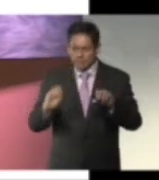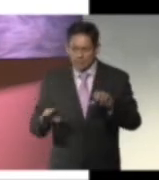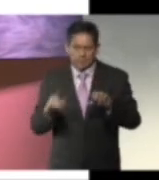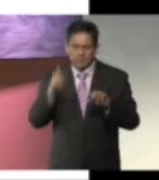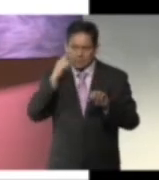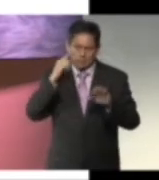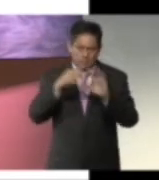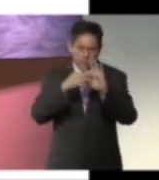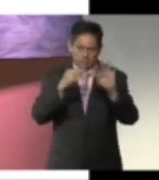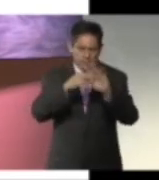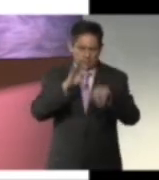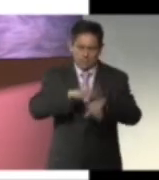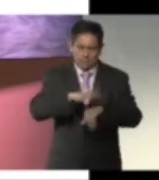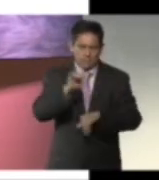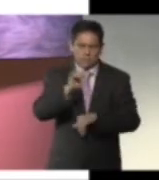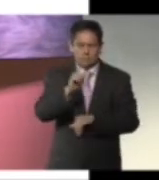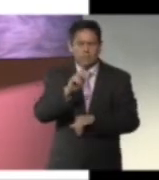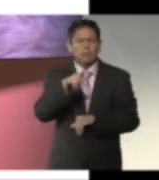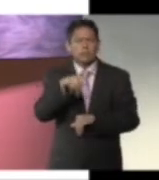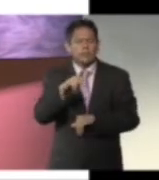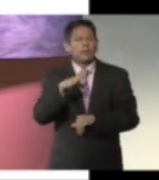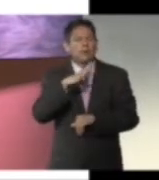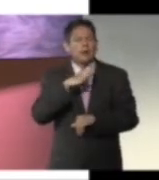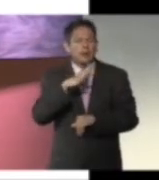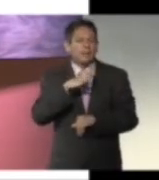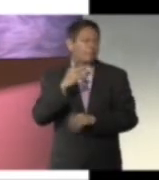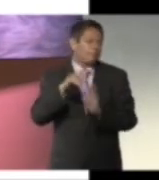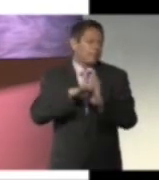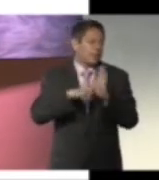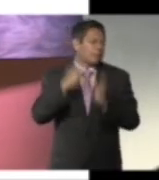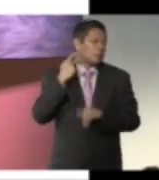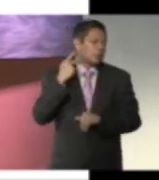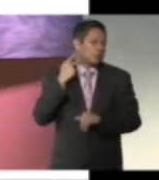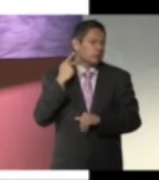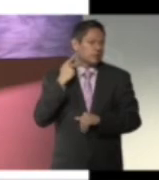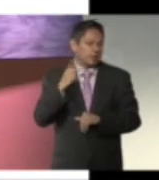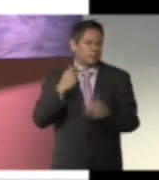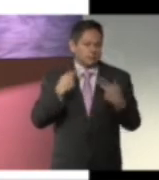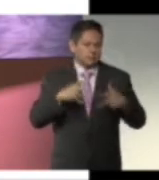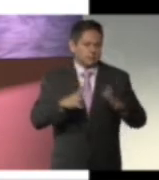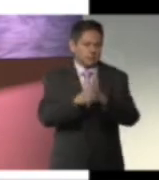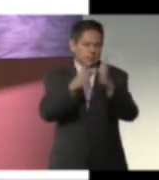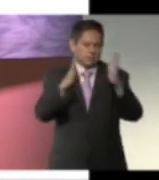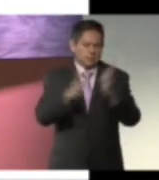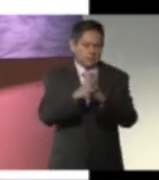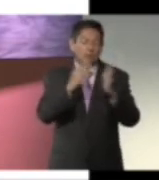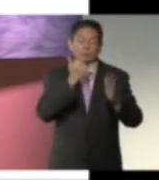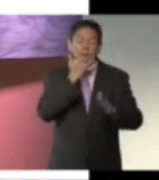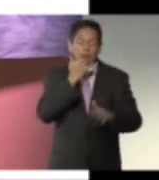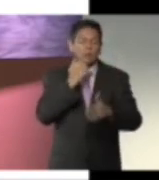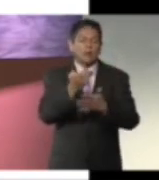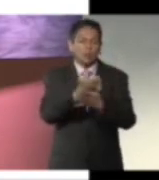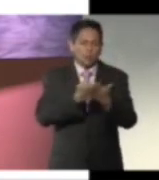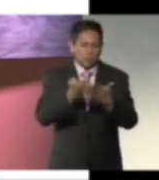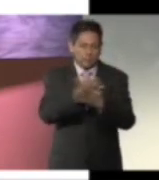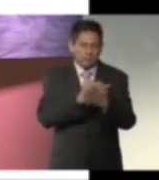hay profundas diferencias entre el acceso, la participación política de las mujeres, perdónenme, la participación económica de las mujeres con